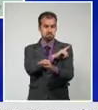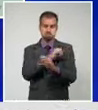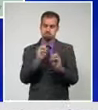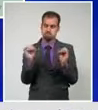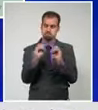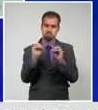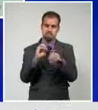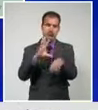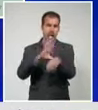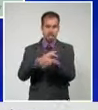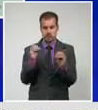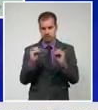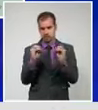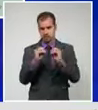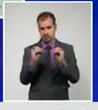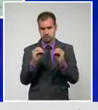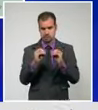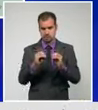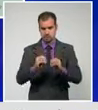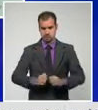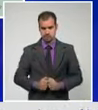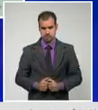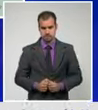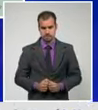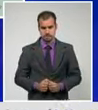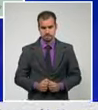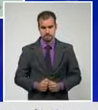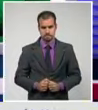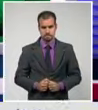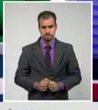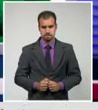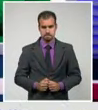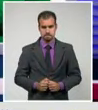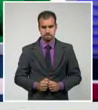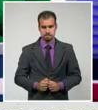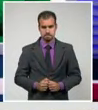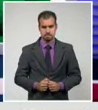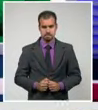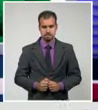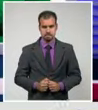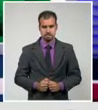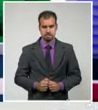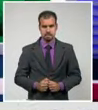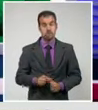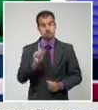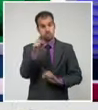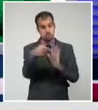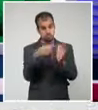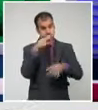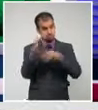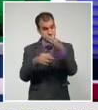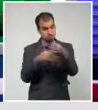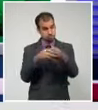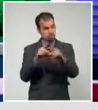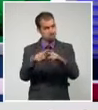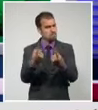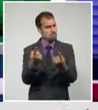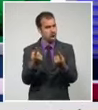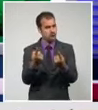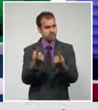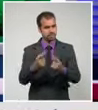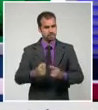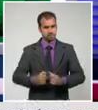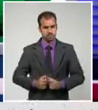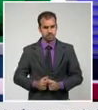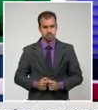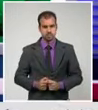no confirma casos de COVID-19. Y hago la aclaración, no obstante